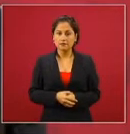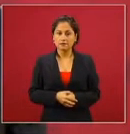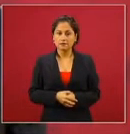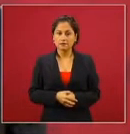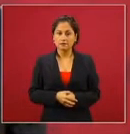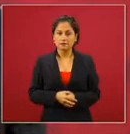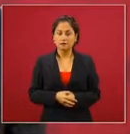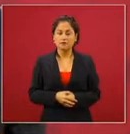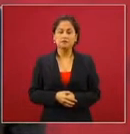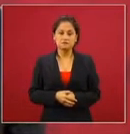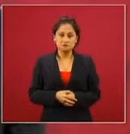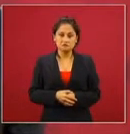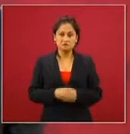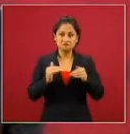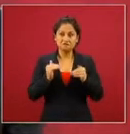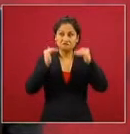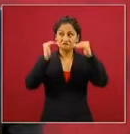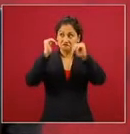se protegía desde arriba.